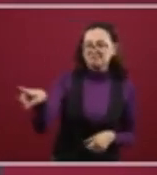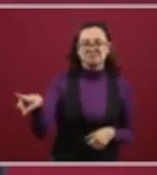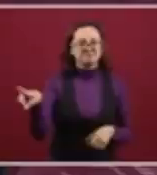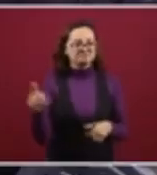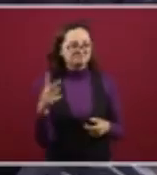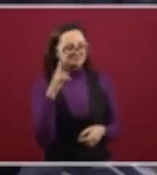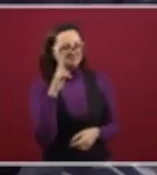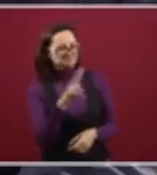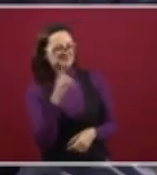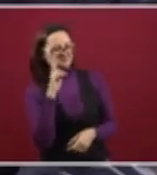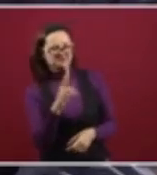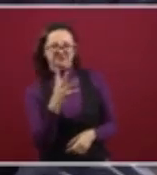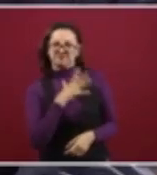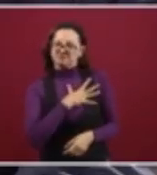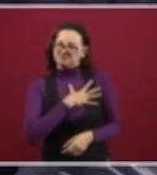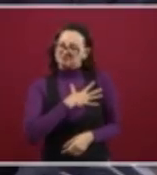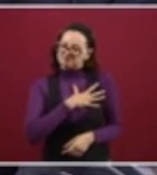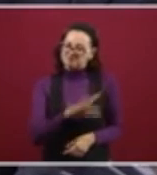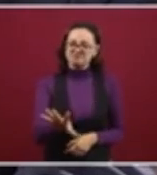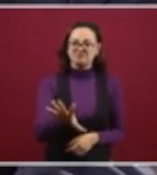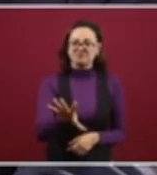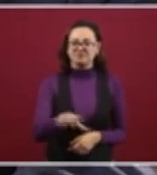es rechazo.